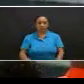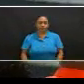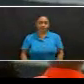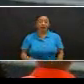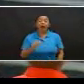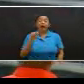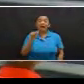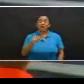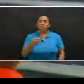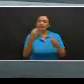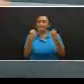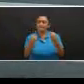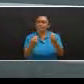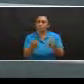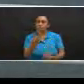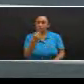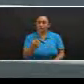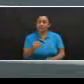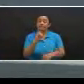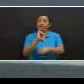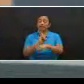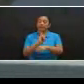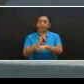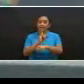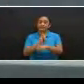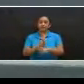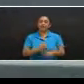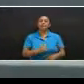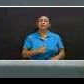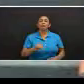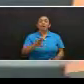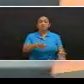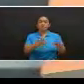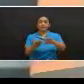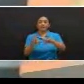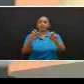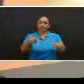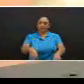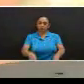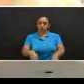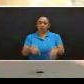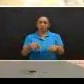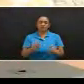Así muchas veces en la iglesia se mata gente.